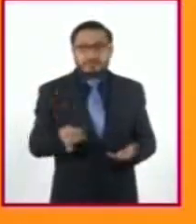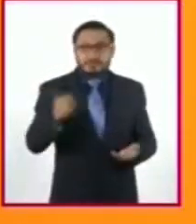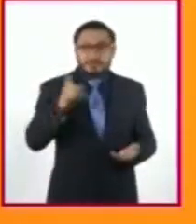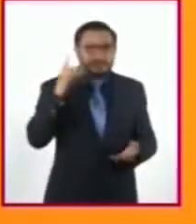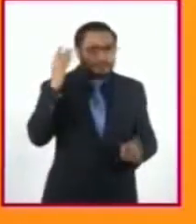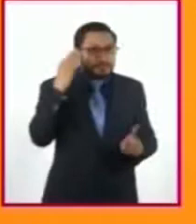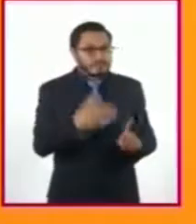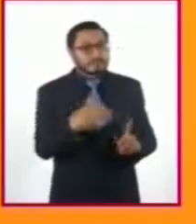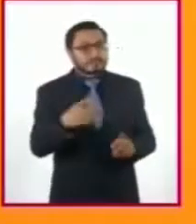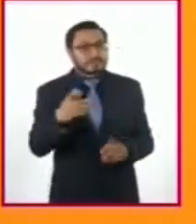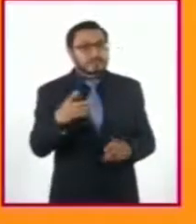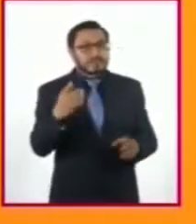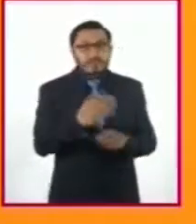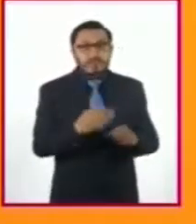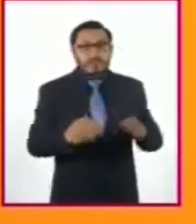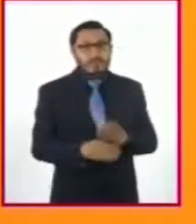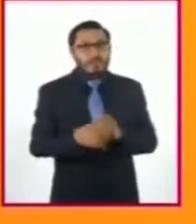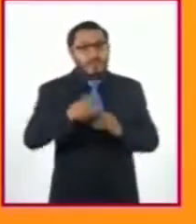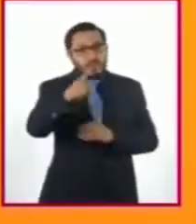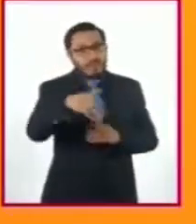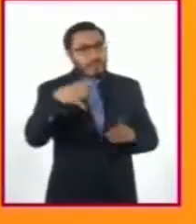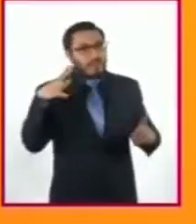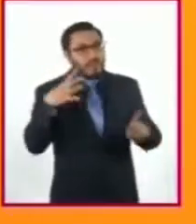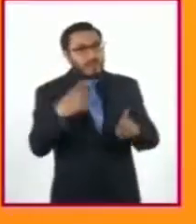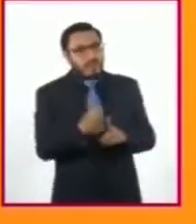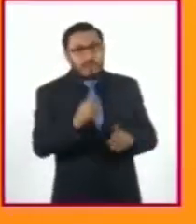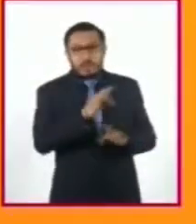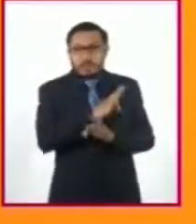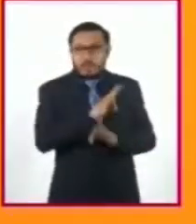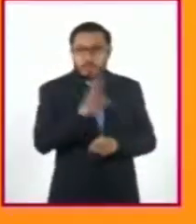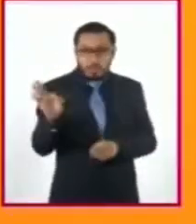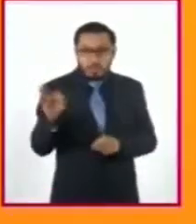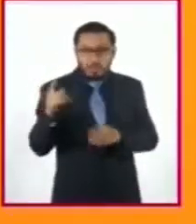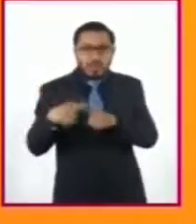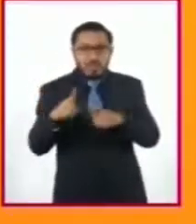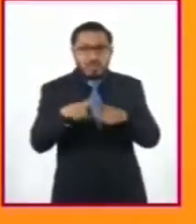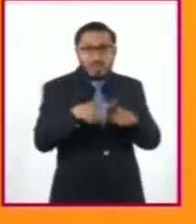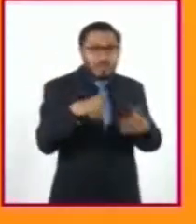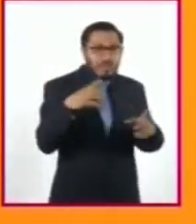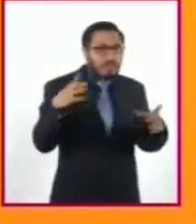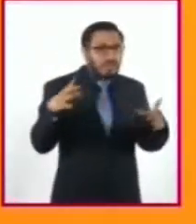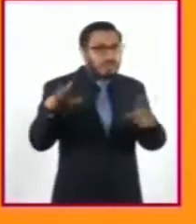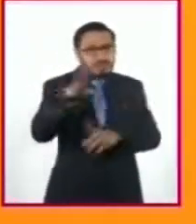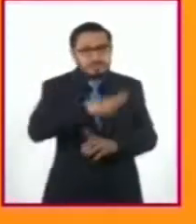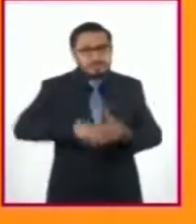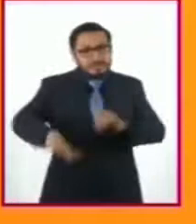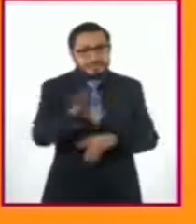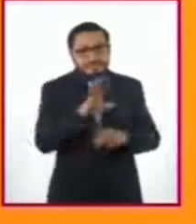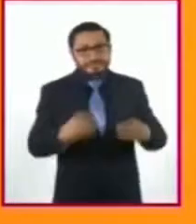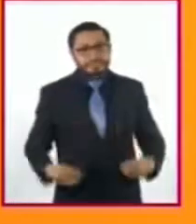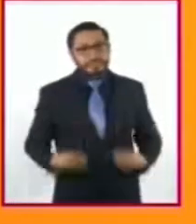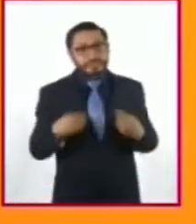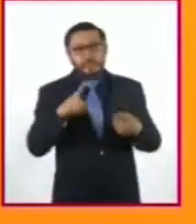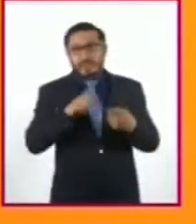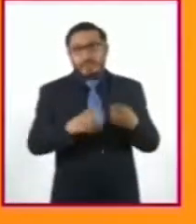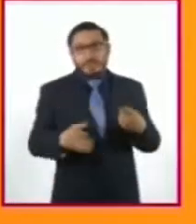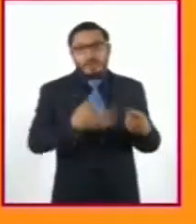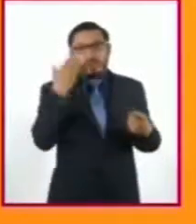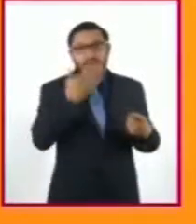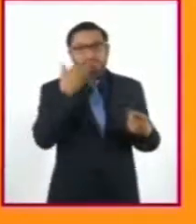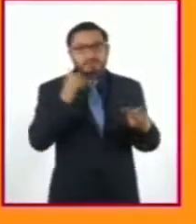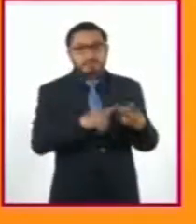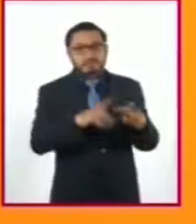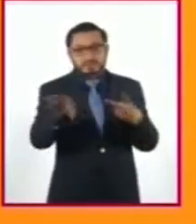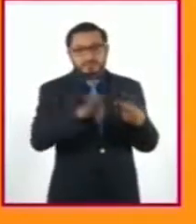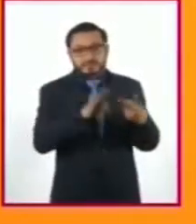que ustedes pueden llegar a lograr en distintos ámbitos de su vida, como el estudio, el trabajo y la